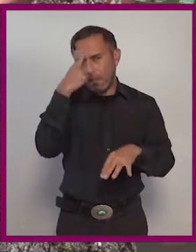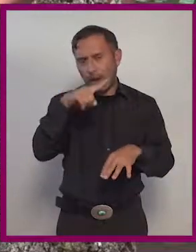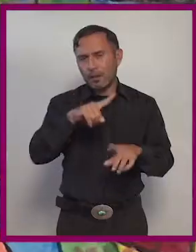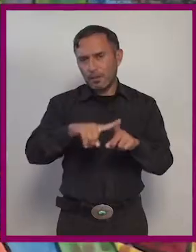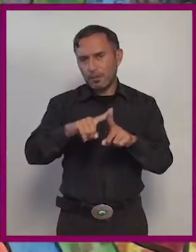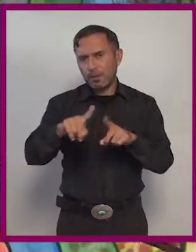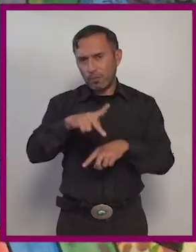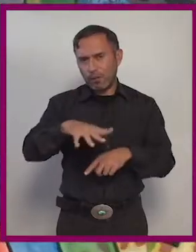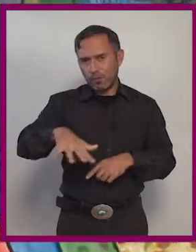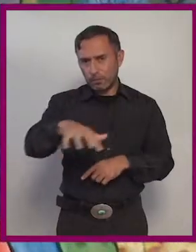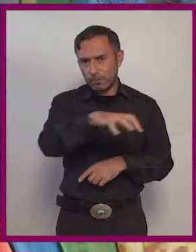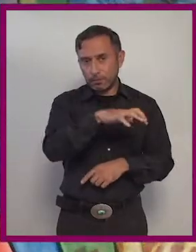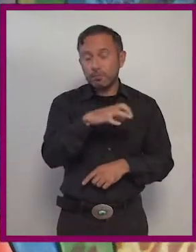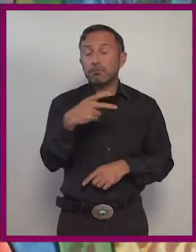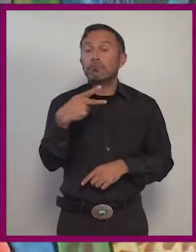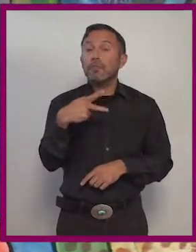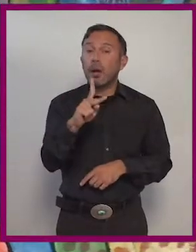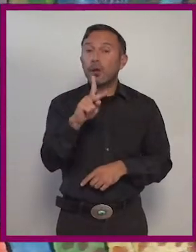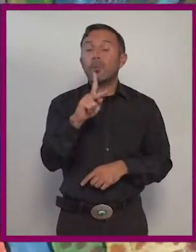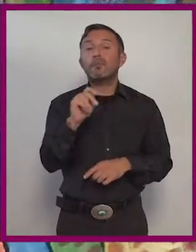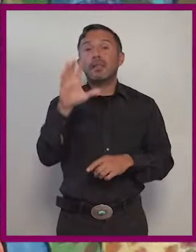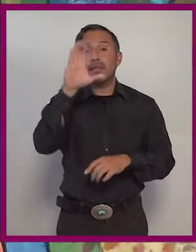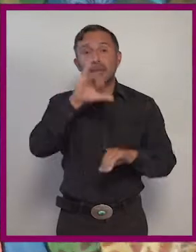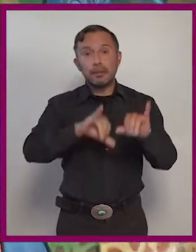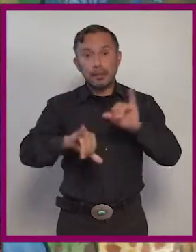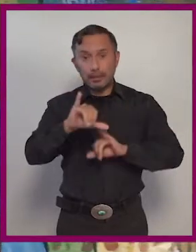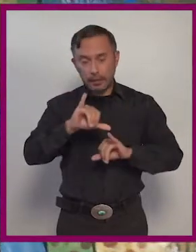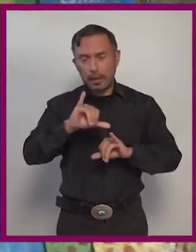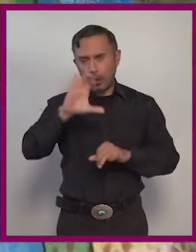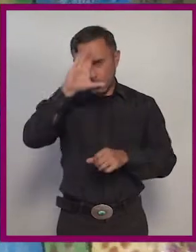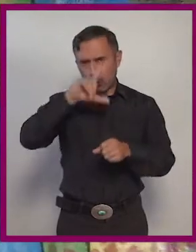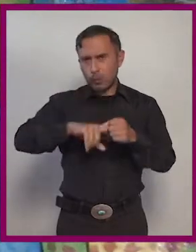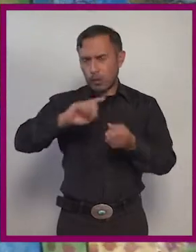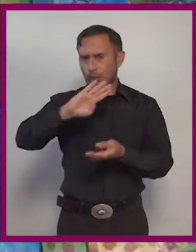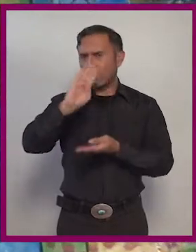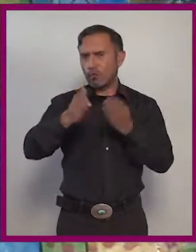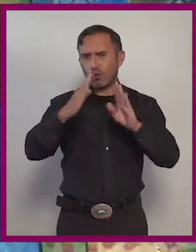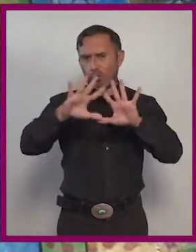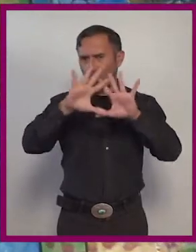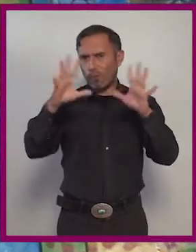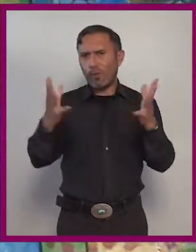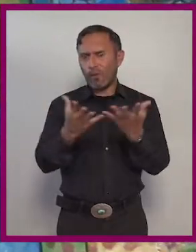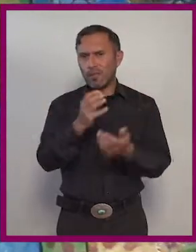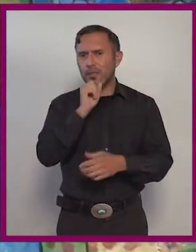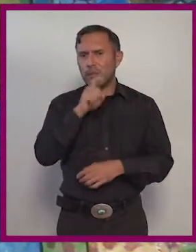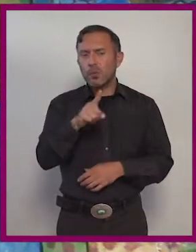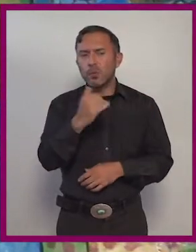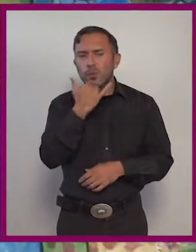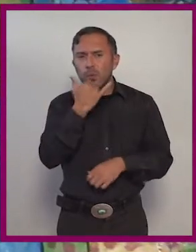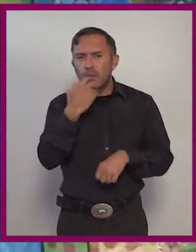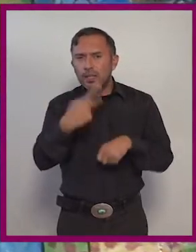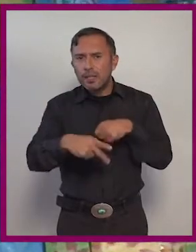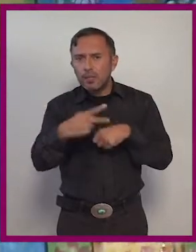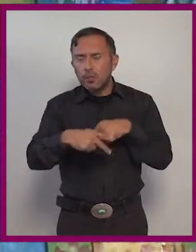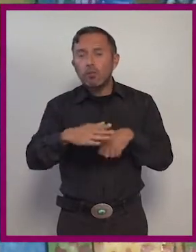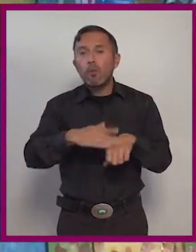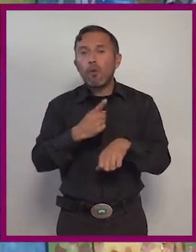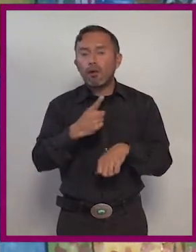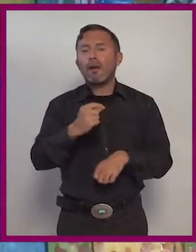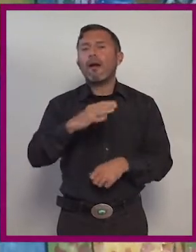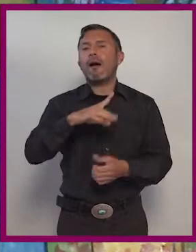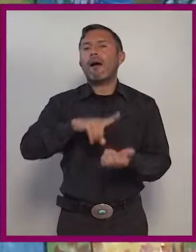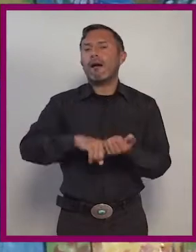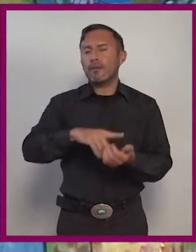localidades, pero también para la ciencia y la cultura universal se encuentra en riesgo por la penetración de otras